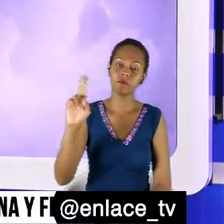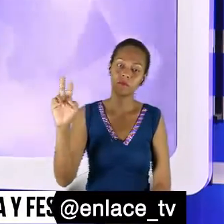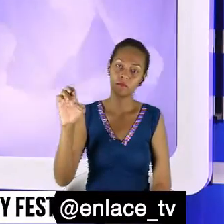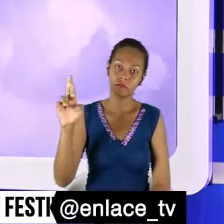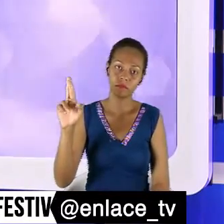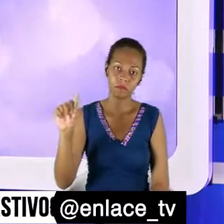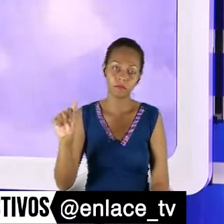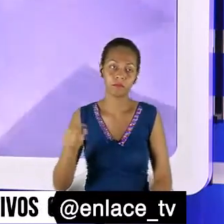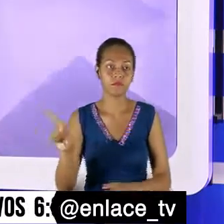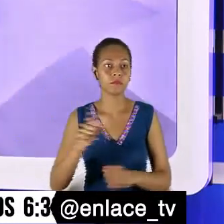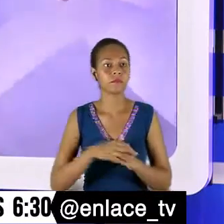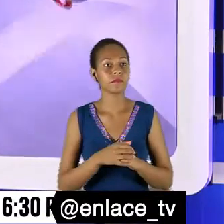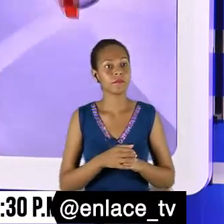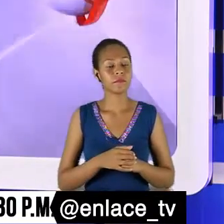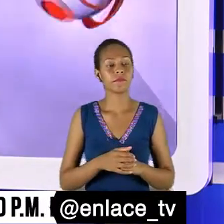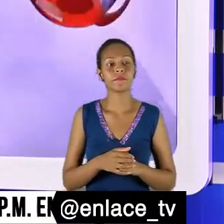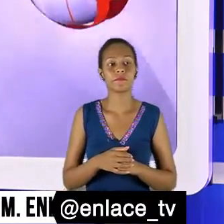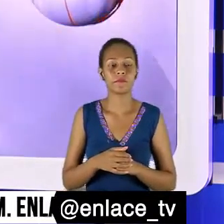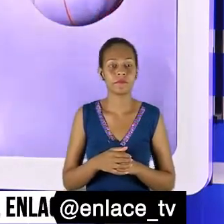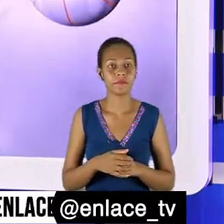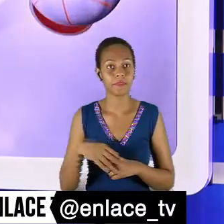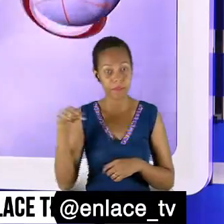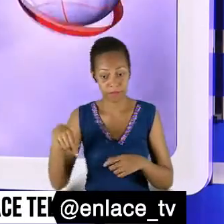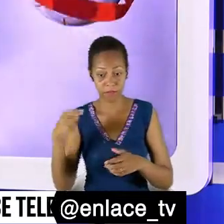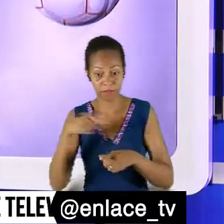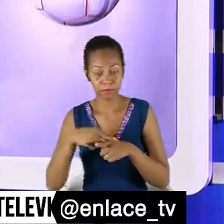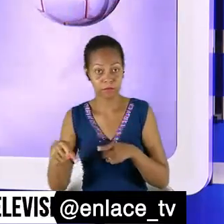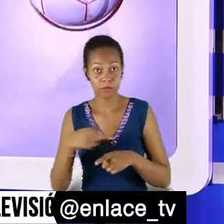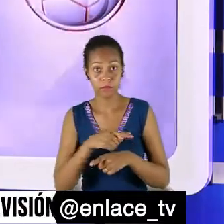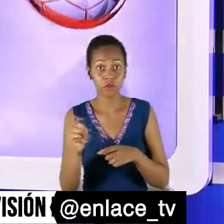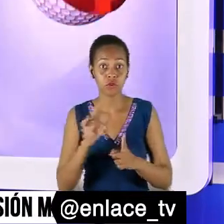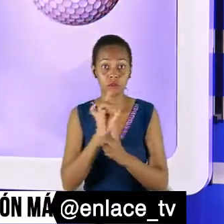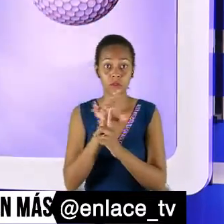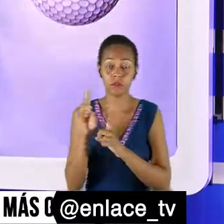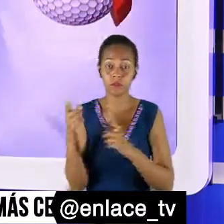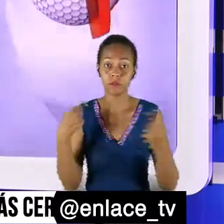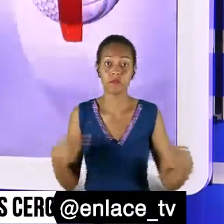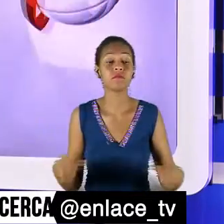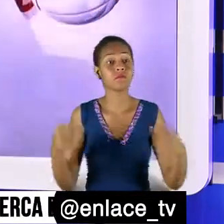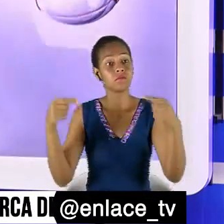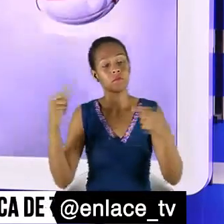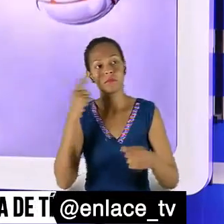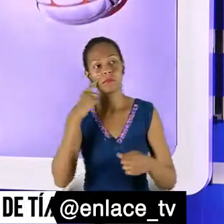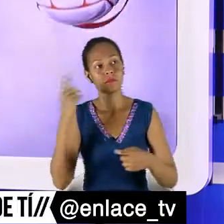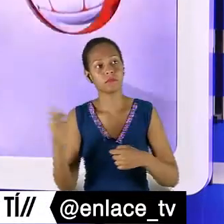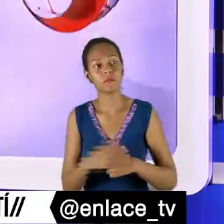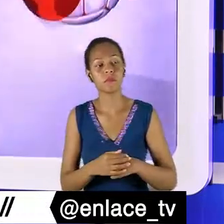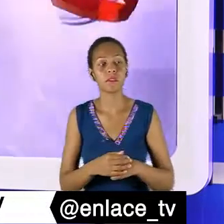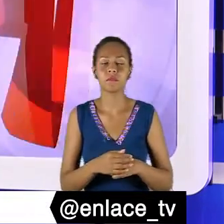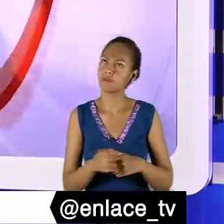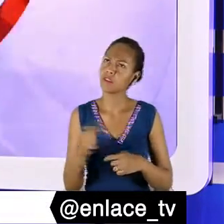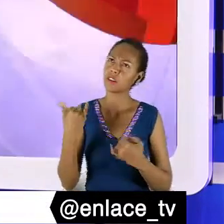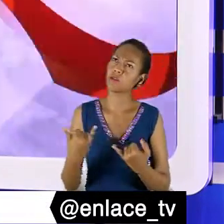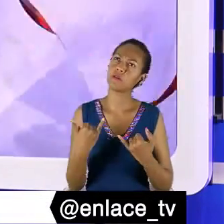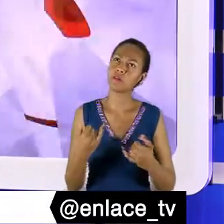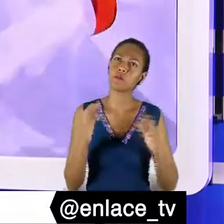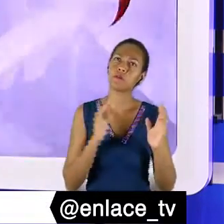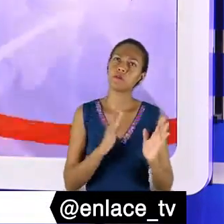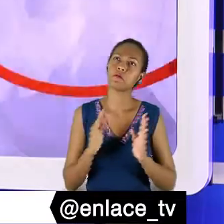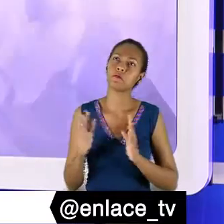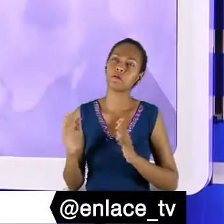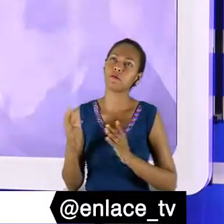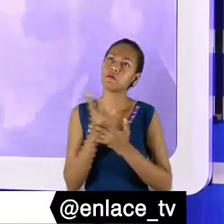continúa, avanza el torneo del corregimiento del Llanito. Aquí está la programación, lo que se va a jugar durante estos días que quedan de la semana